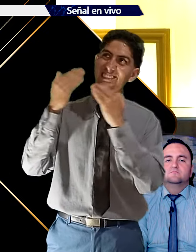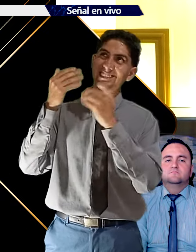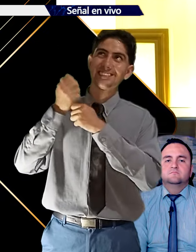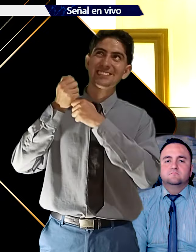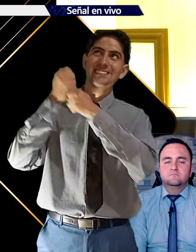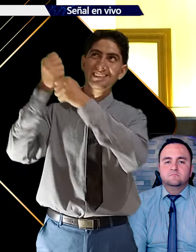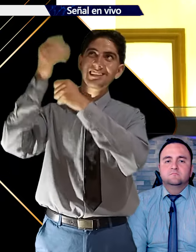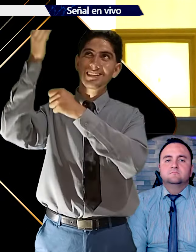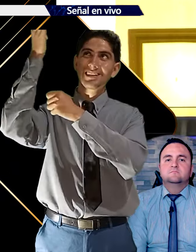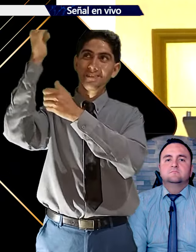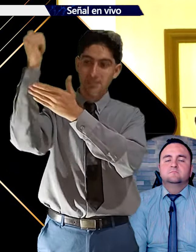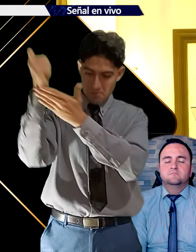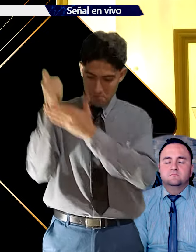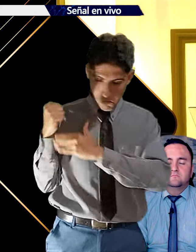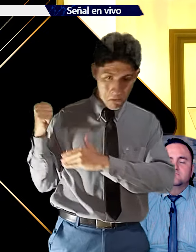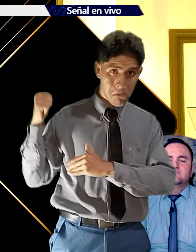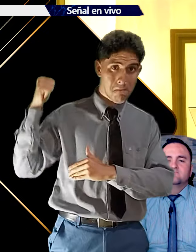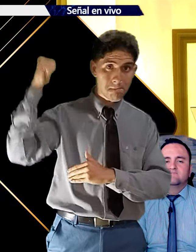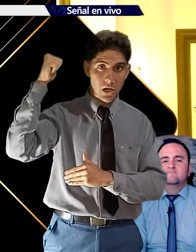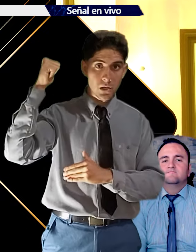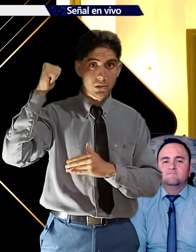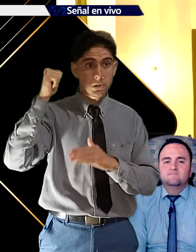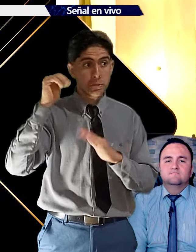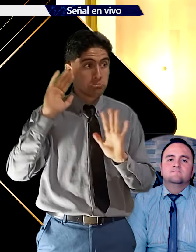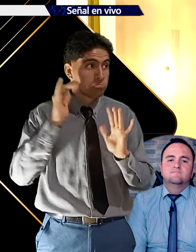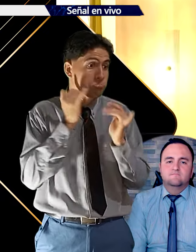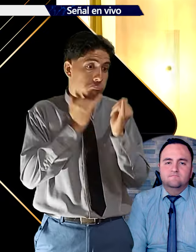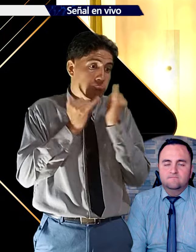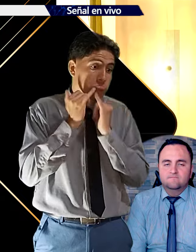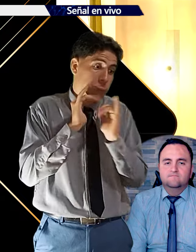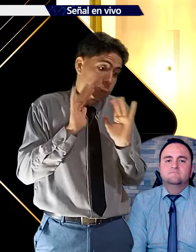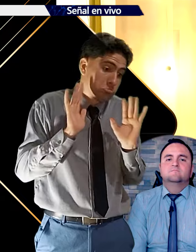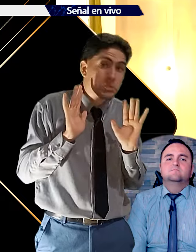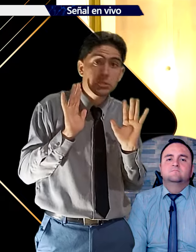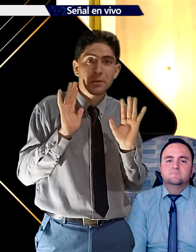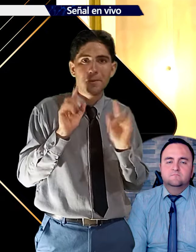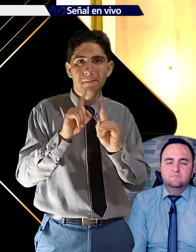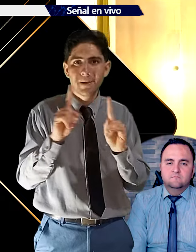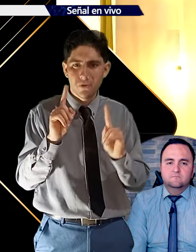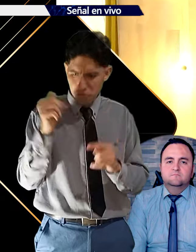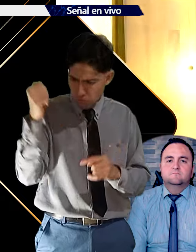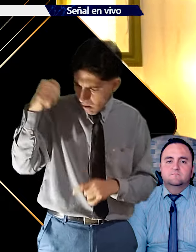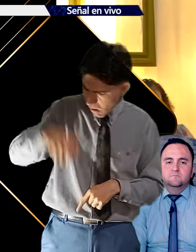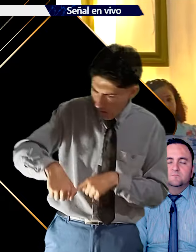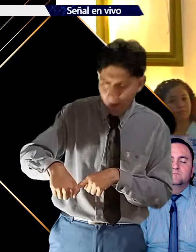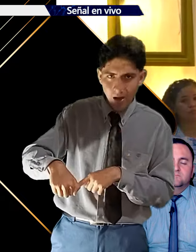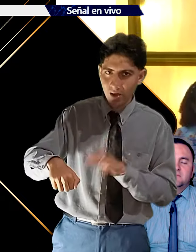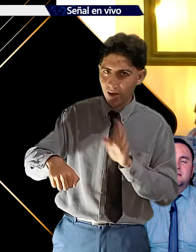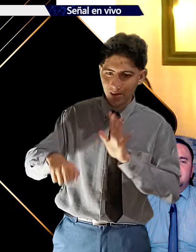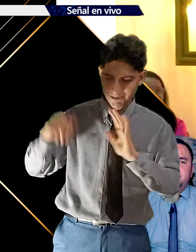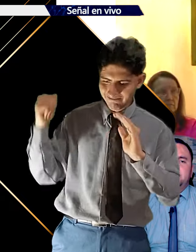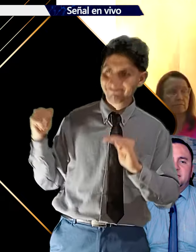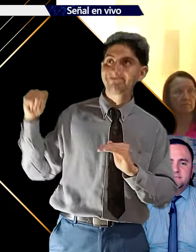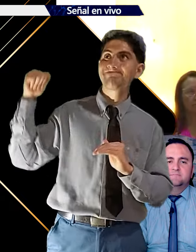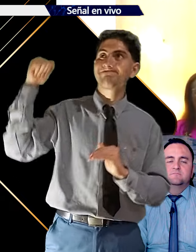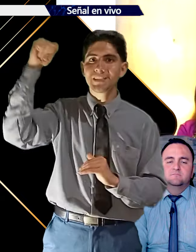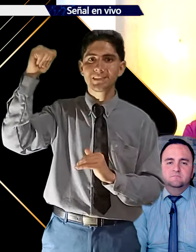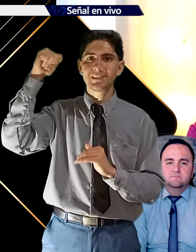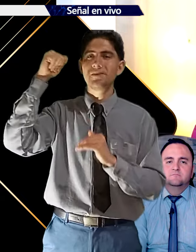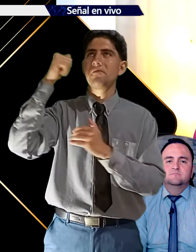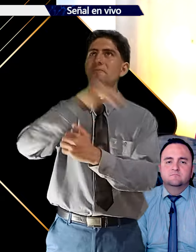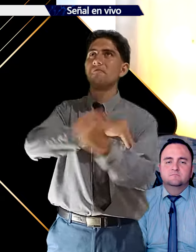le pase. Pero qué bueno es saber que en esta mañana no somos fracasados porque hayamos tenido un fracaso, sino porque no nos levantemos